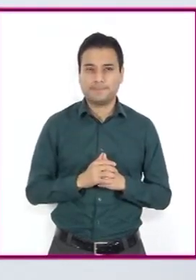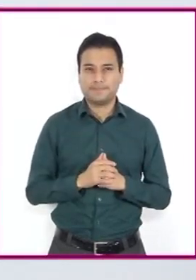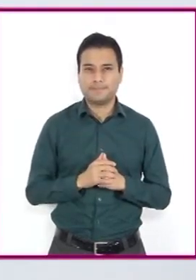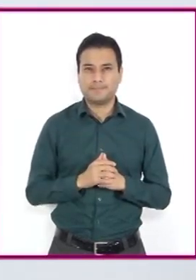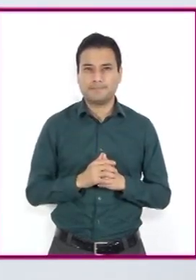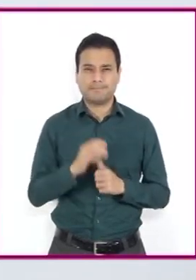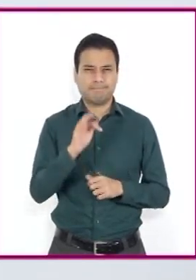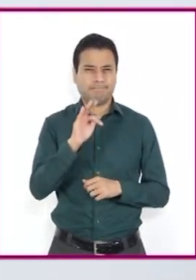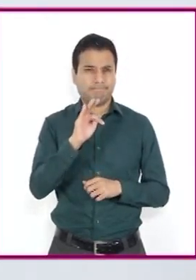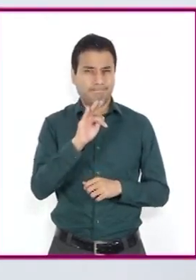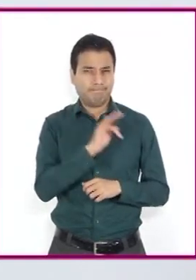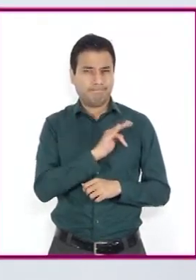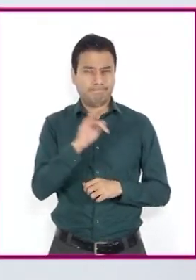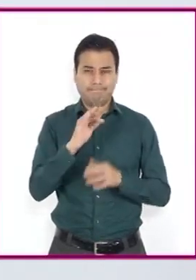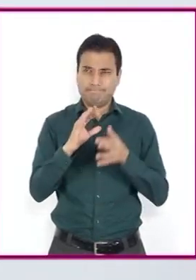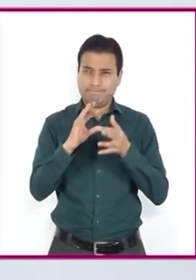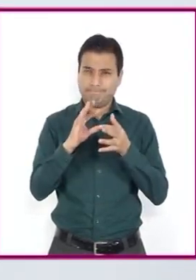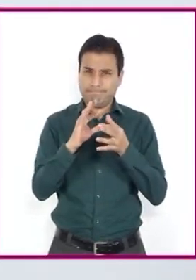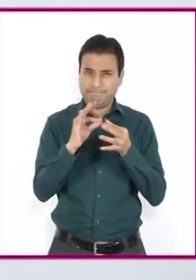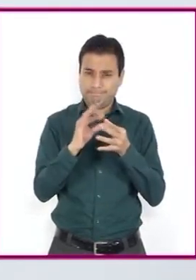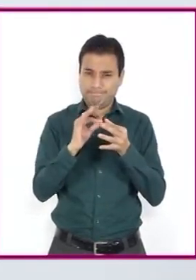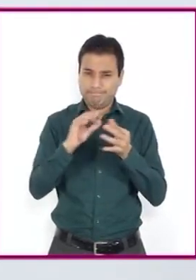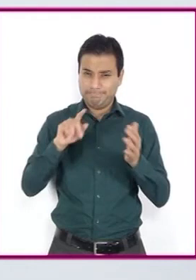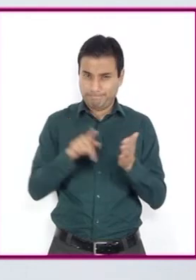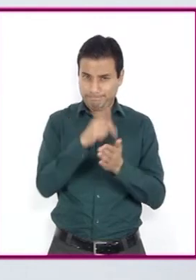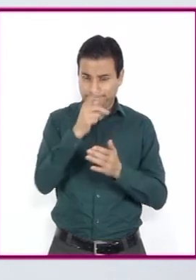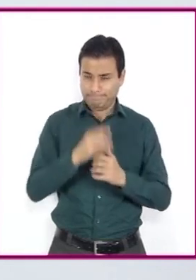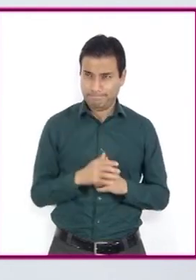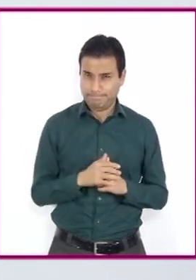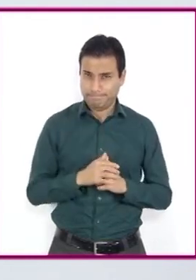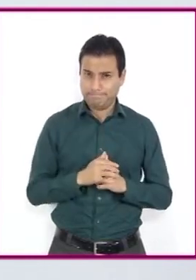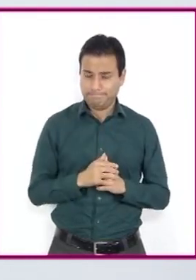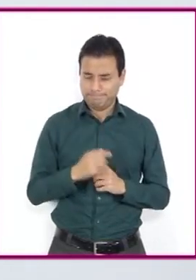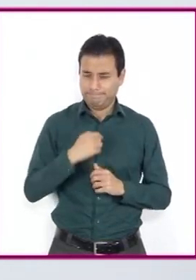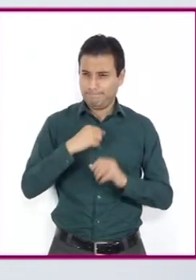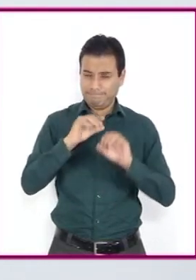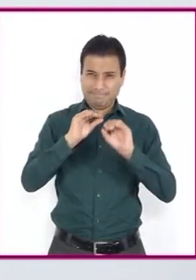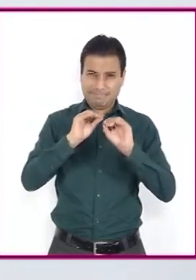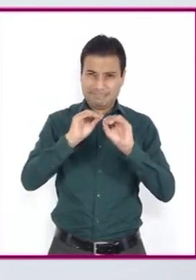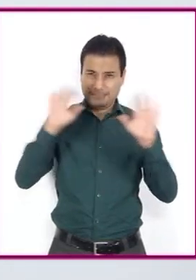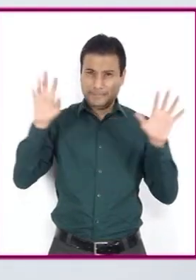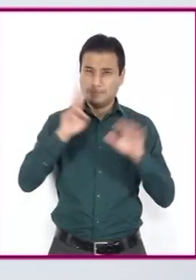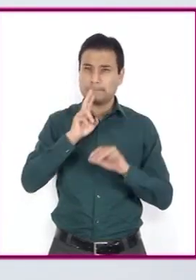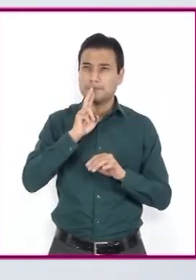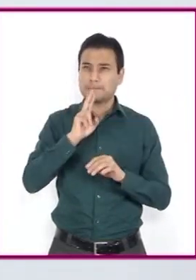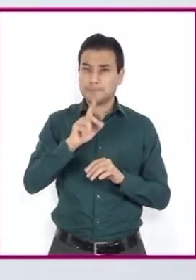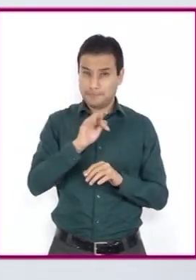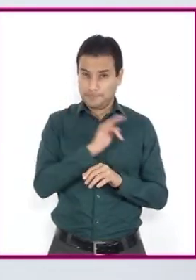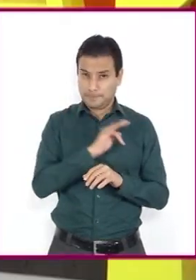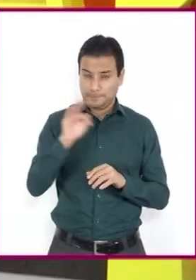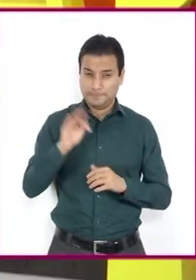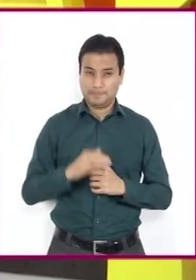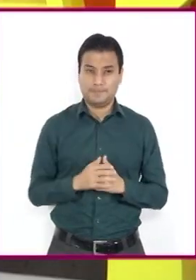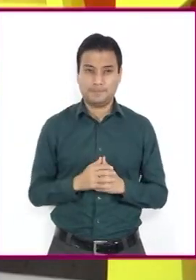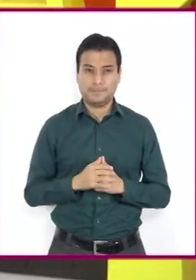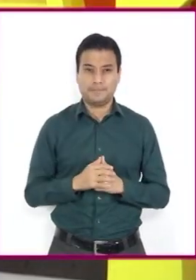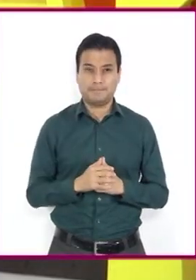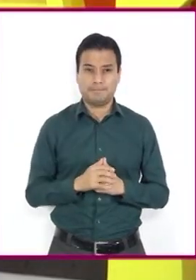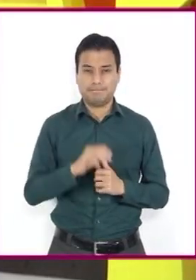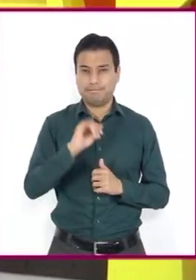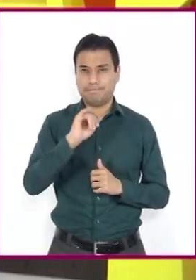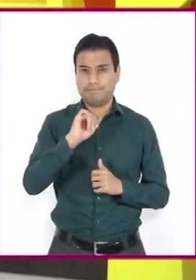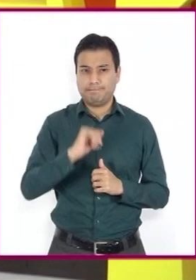¿Puede explicarlo otra vez, para comprender de mejor forma esta cuestión de los modos? Claro que